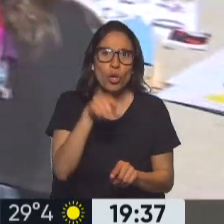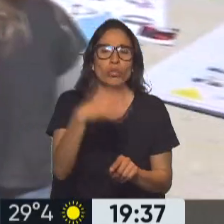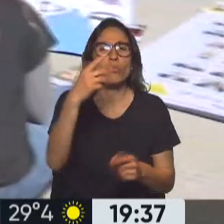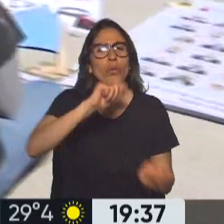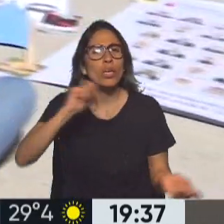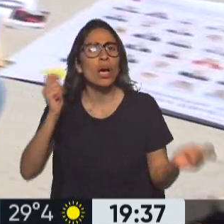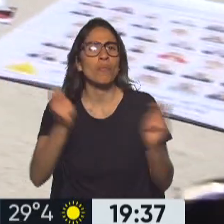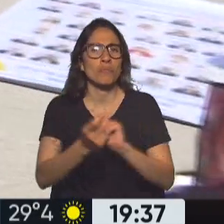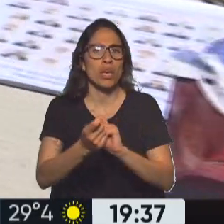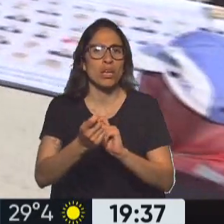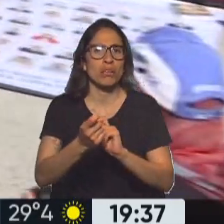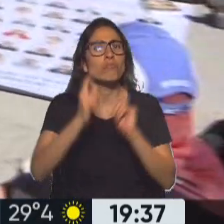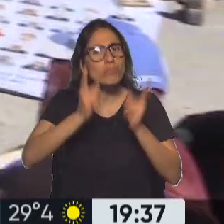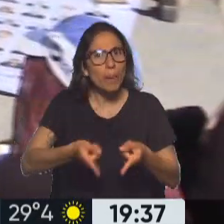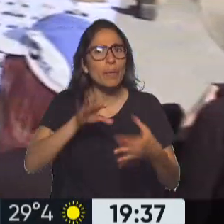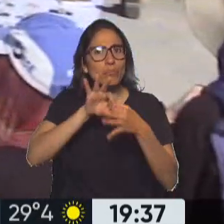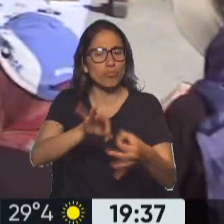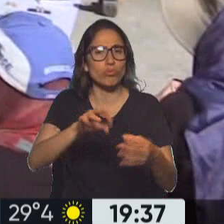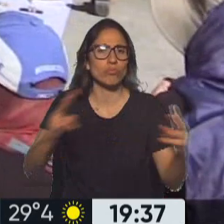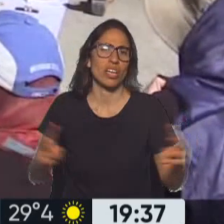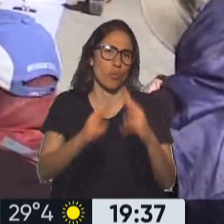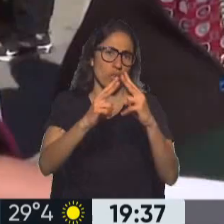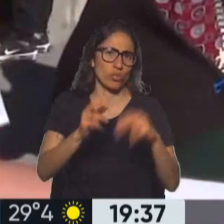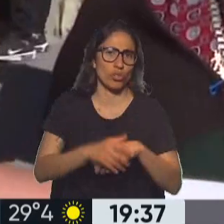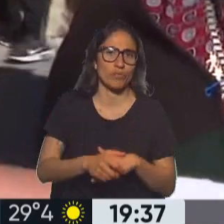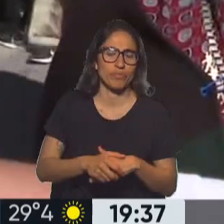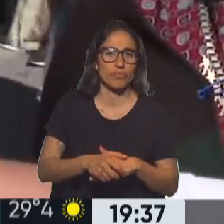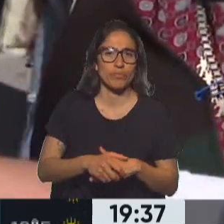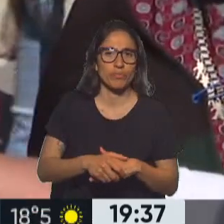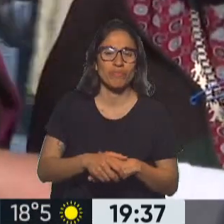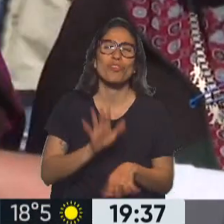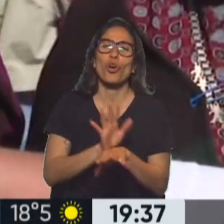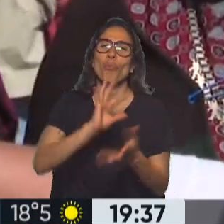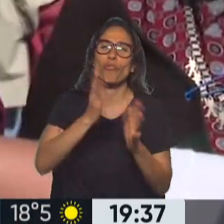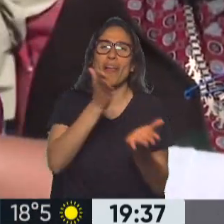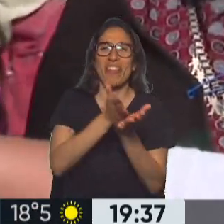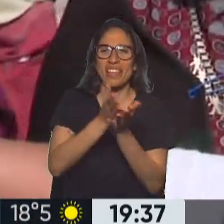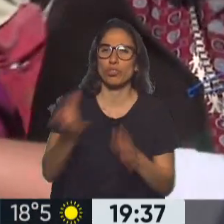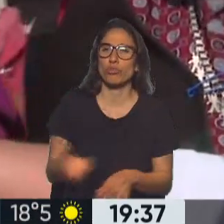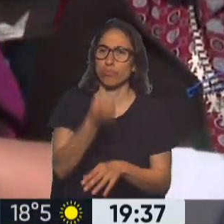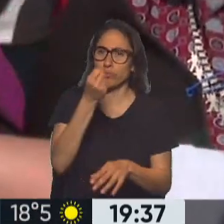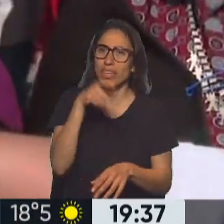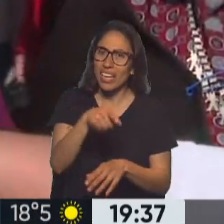conquistado. Desde Junín de los Andes, nosotras. De la convocatoria acá en Furilovche fue